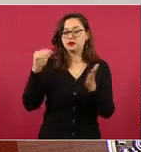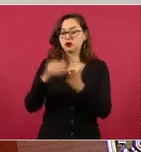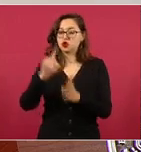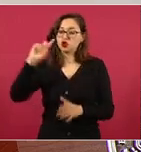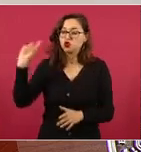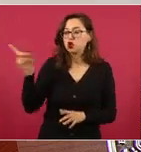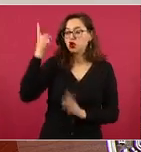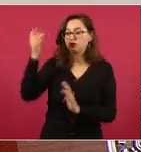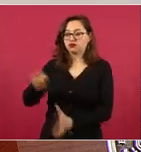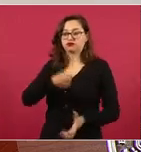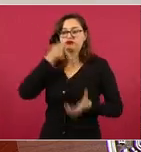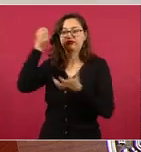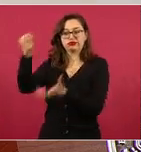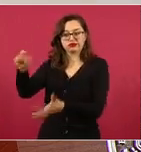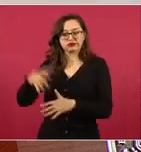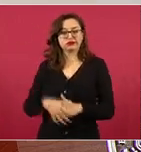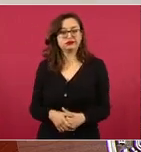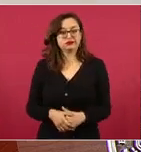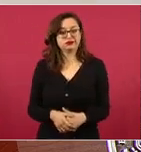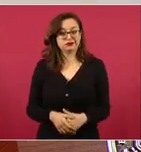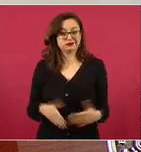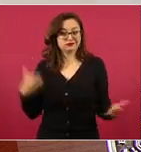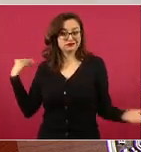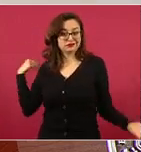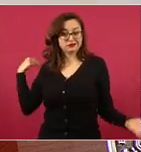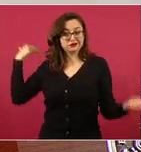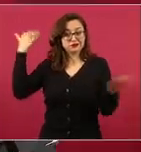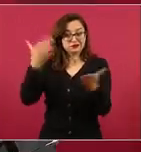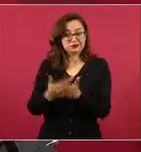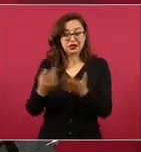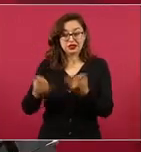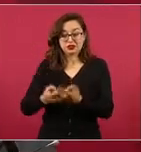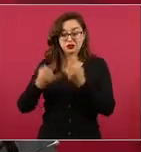Nunca se había invertido tanto.